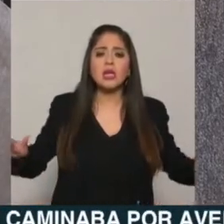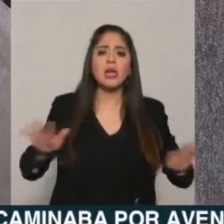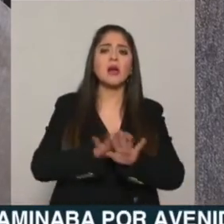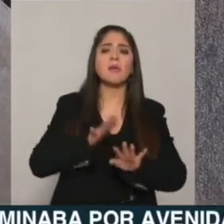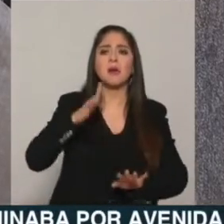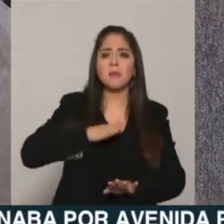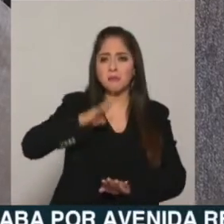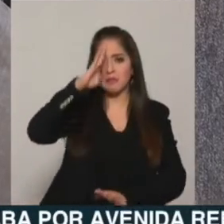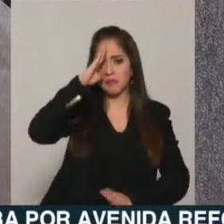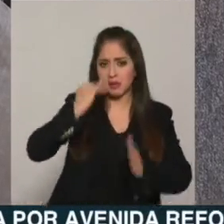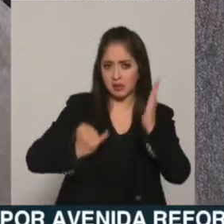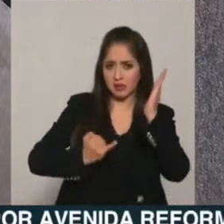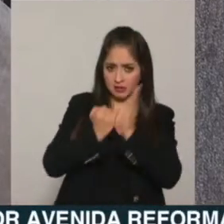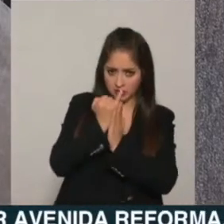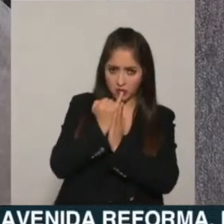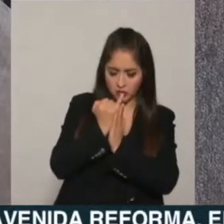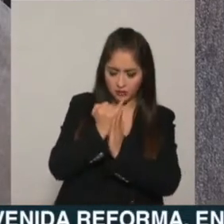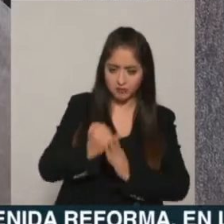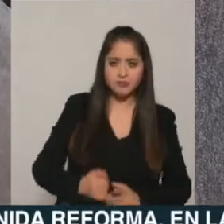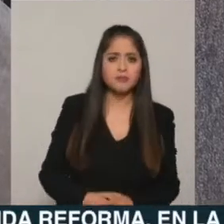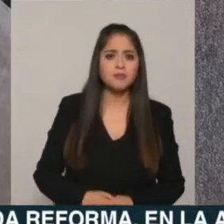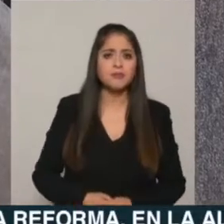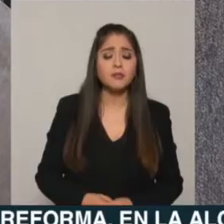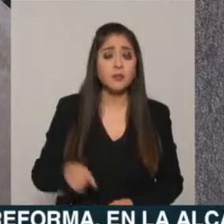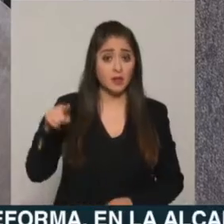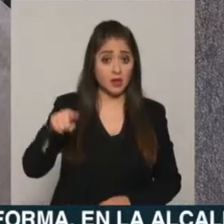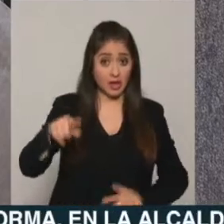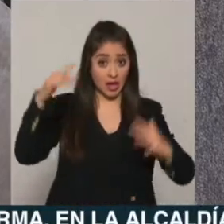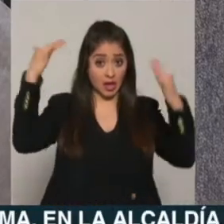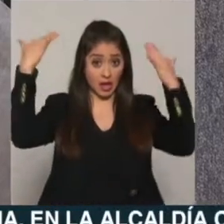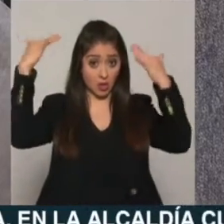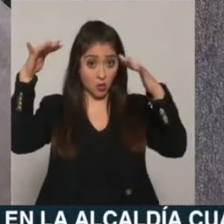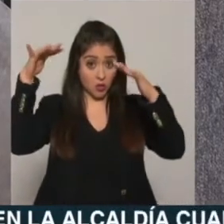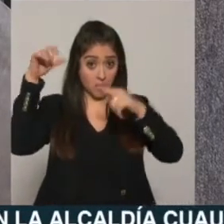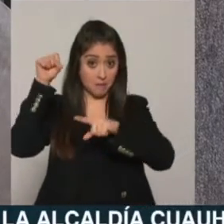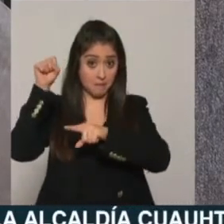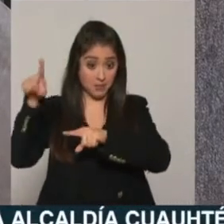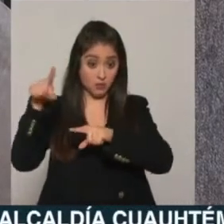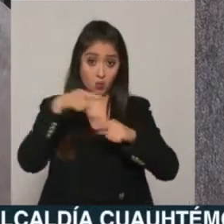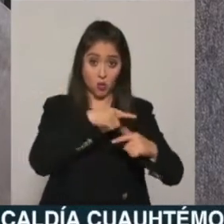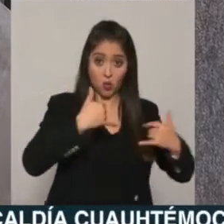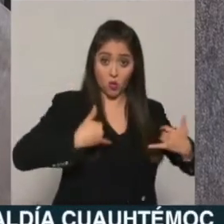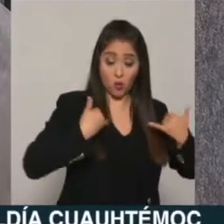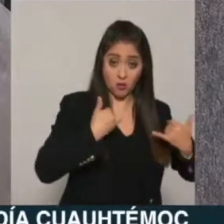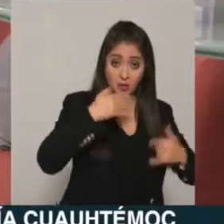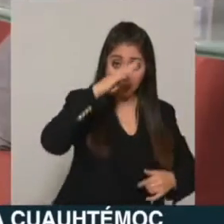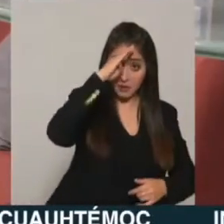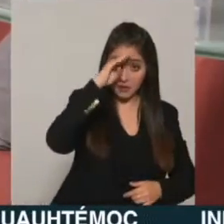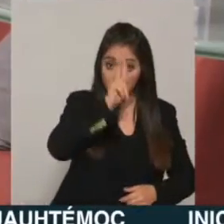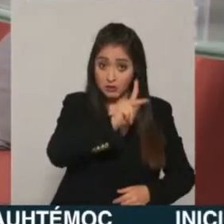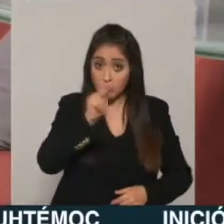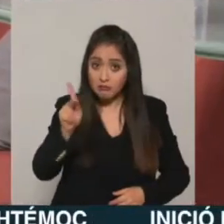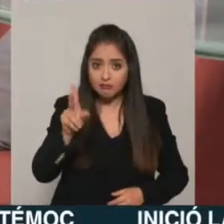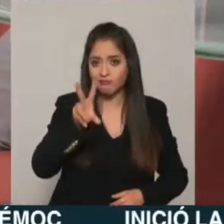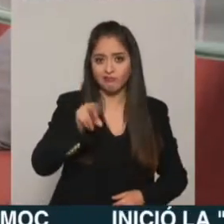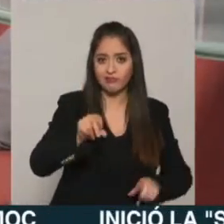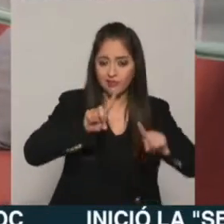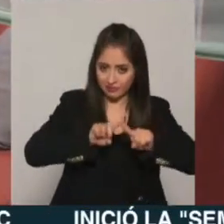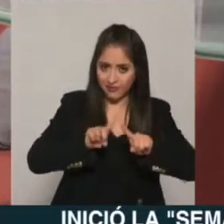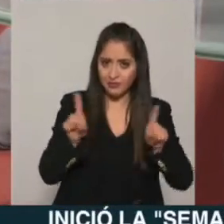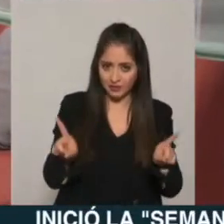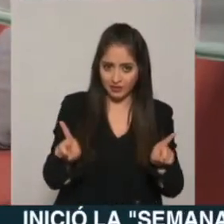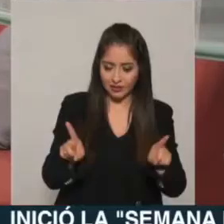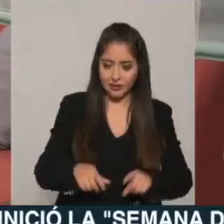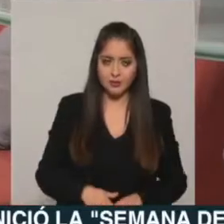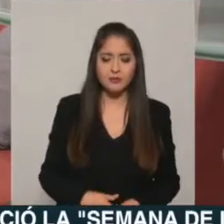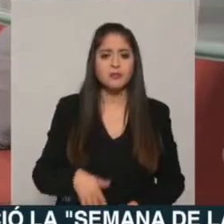decisión. No es lo mismo la mentalidad de un adulto que de un adolescente. Magistrado, ¿y estos factores se evalúan para una